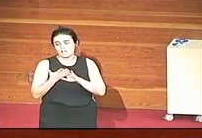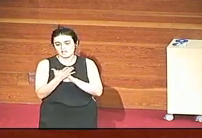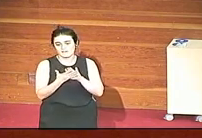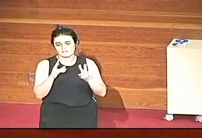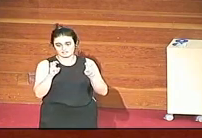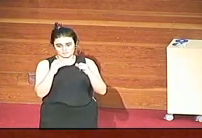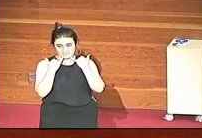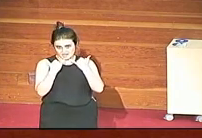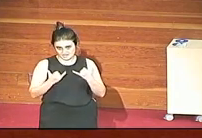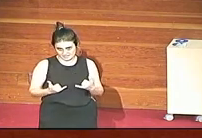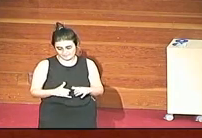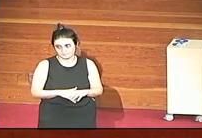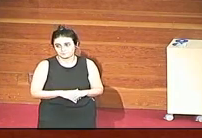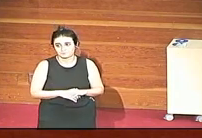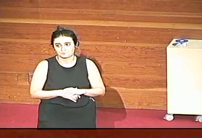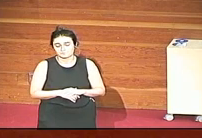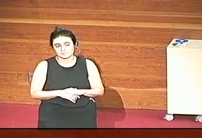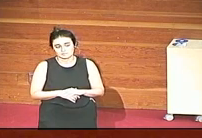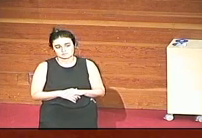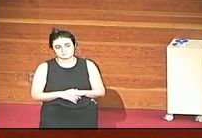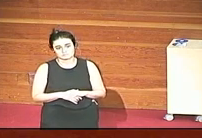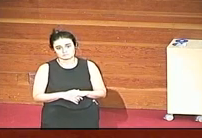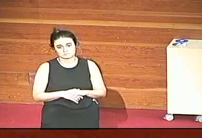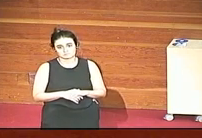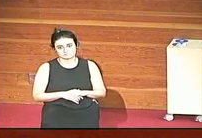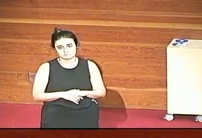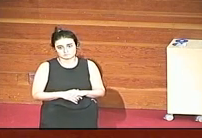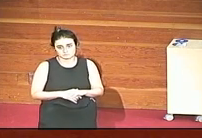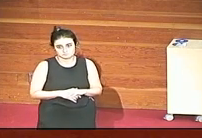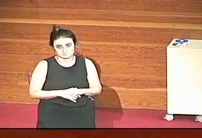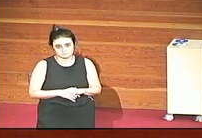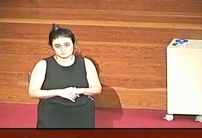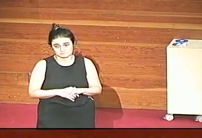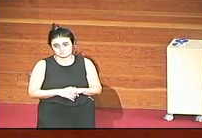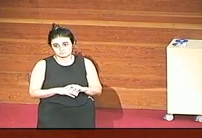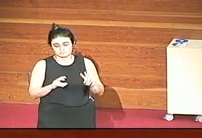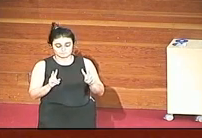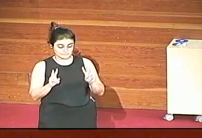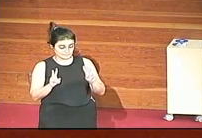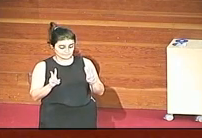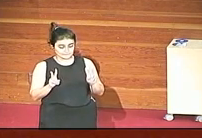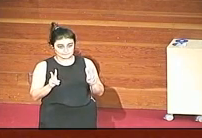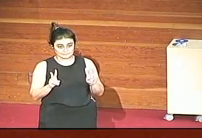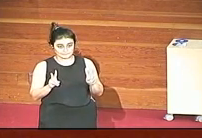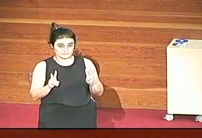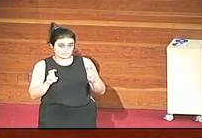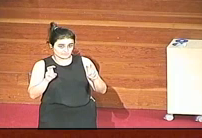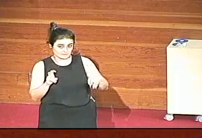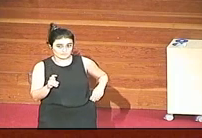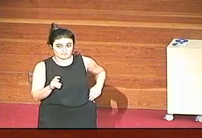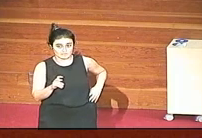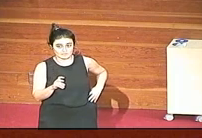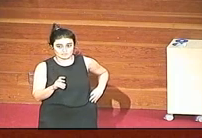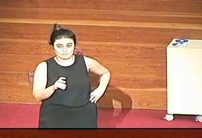energía yo creo que acusados todos por el problema de la energía y todo este